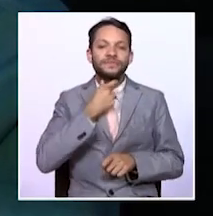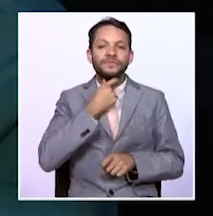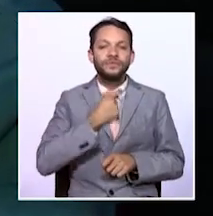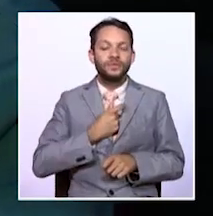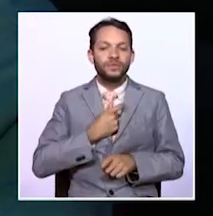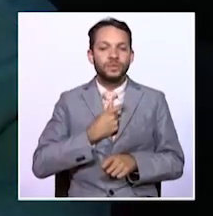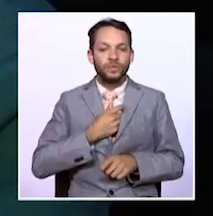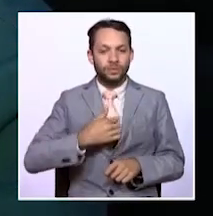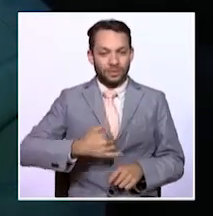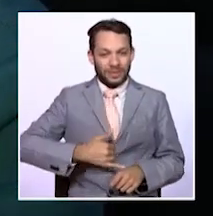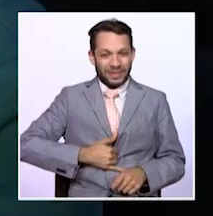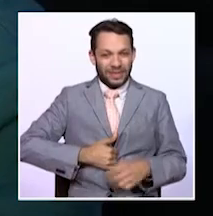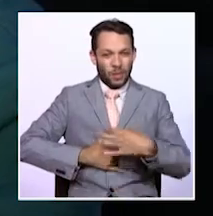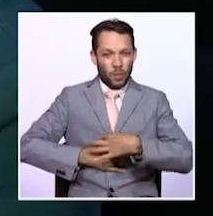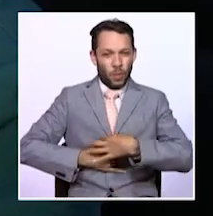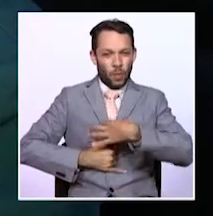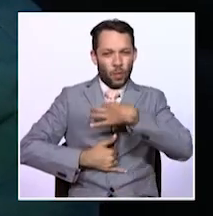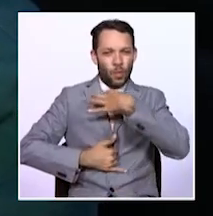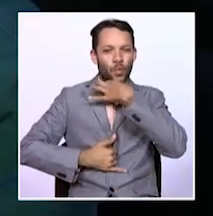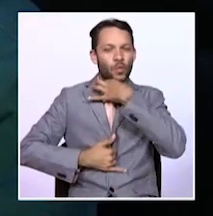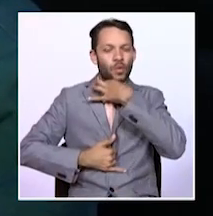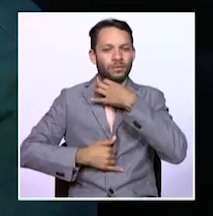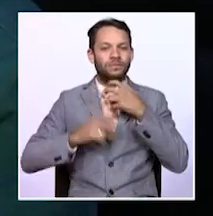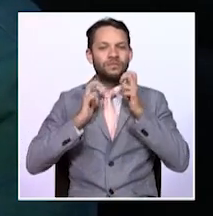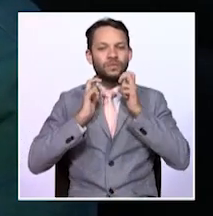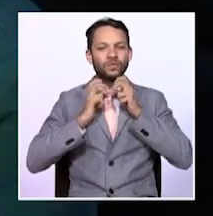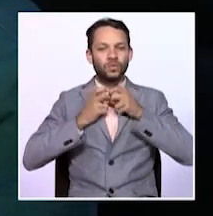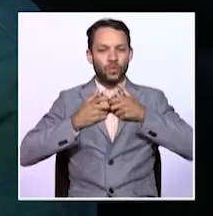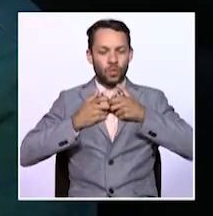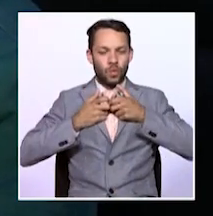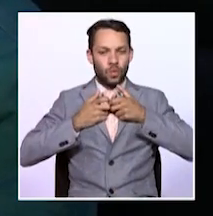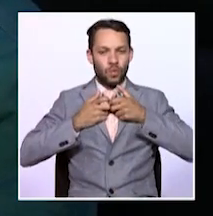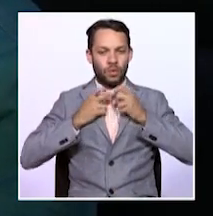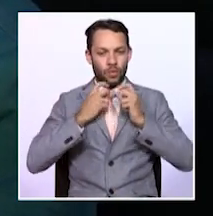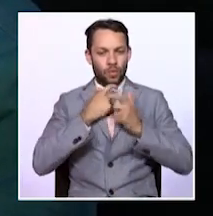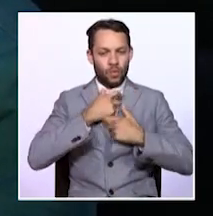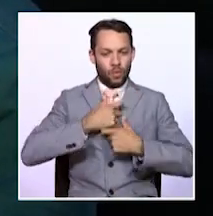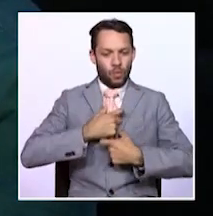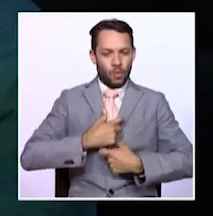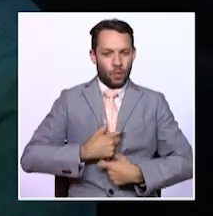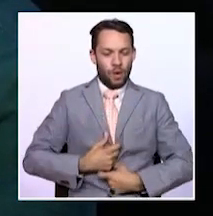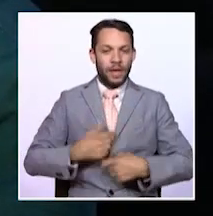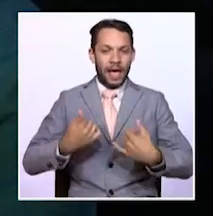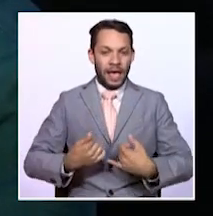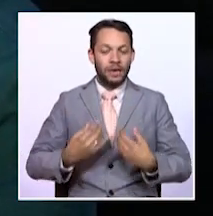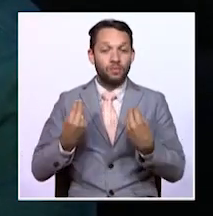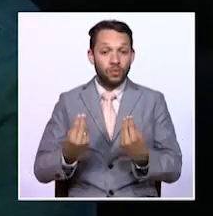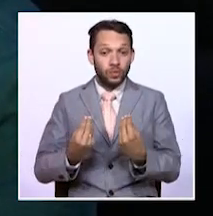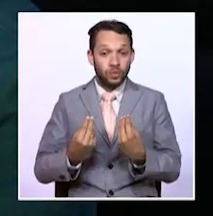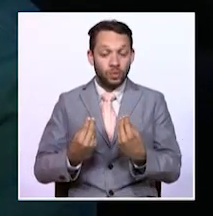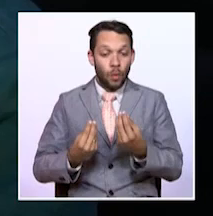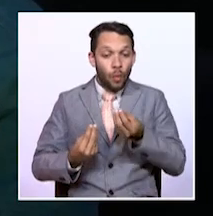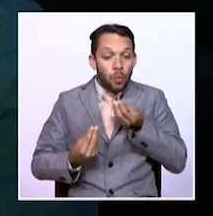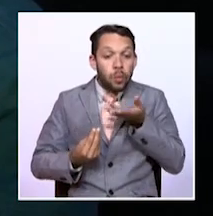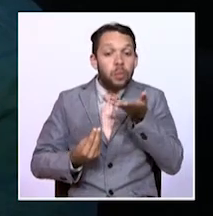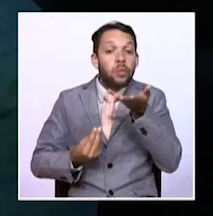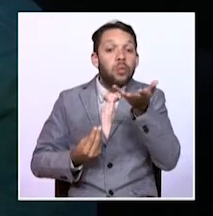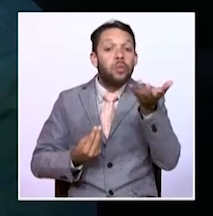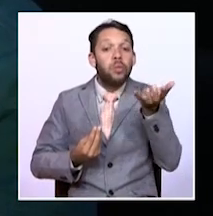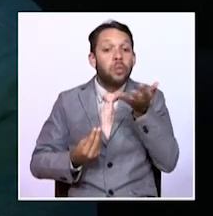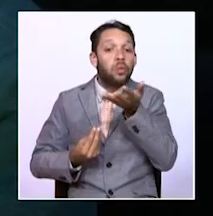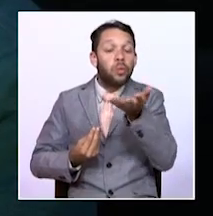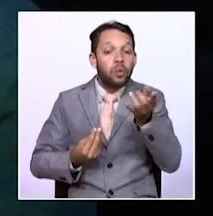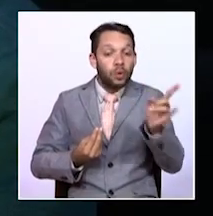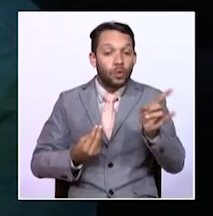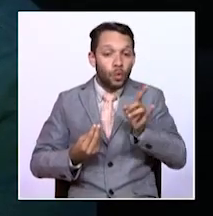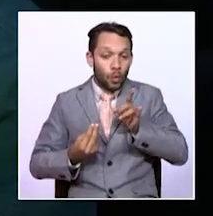del estómago, el intestino, puesto que es una cavidad que contiene aire, el aire no transmite el sonido, entonces